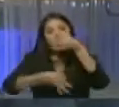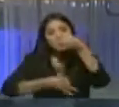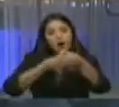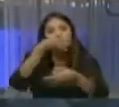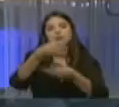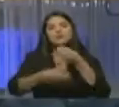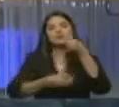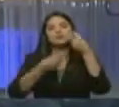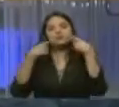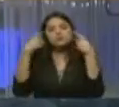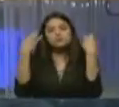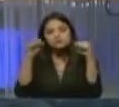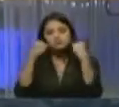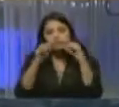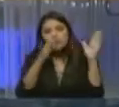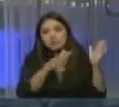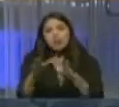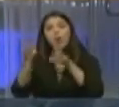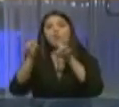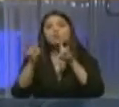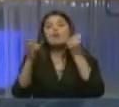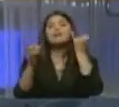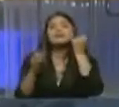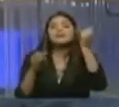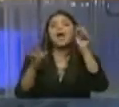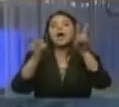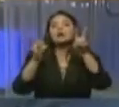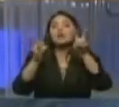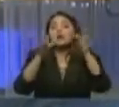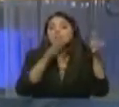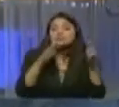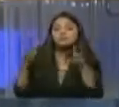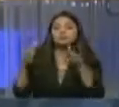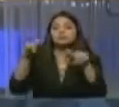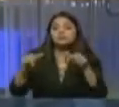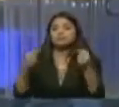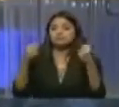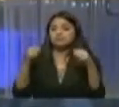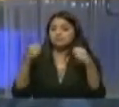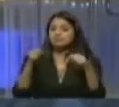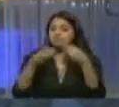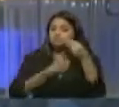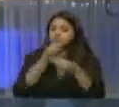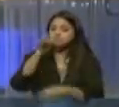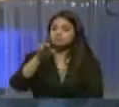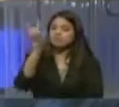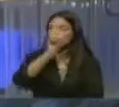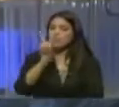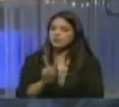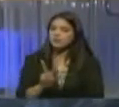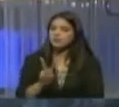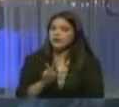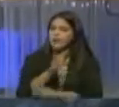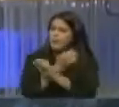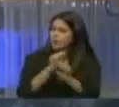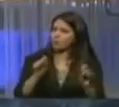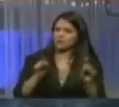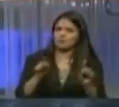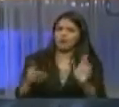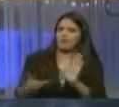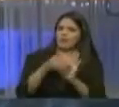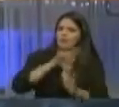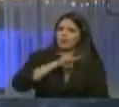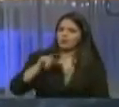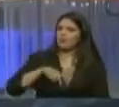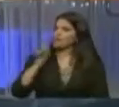construyendo esta nueva idea que se está tejiendo en Venezuela. No van a poder con nosotros porque no nos